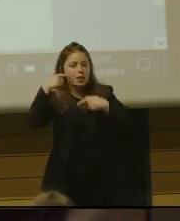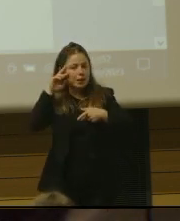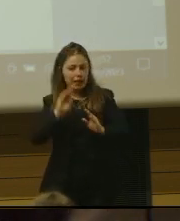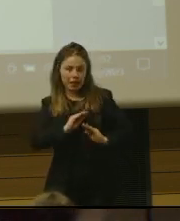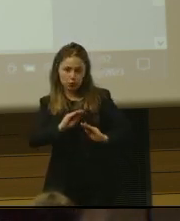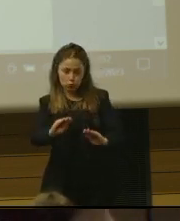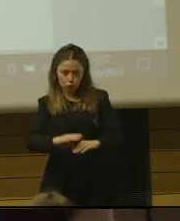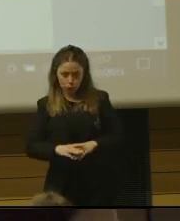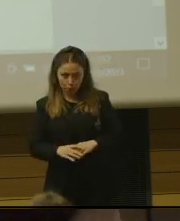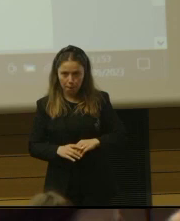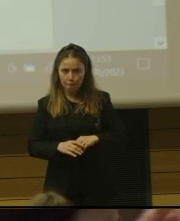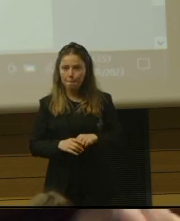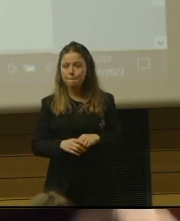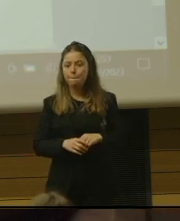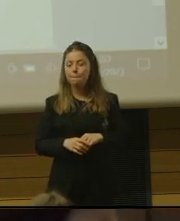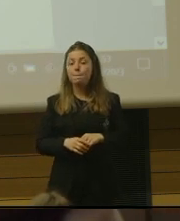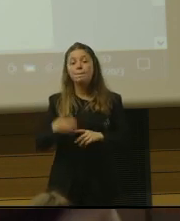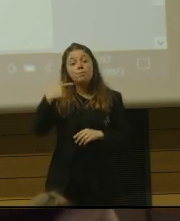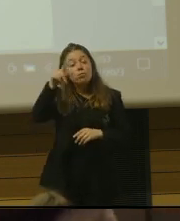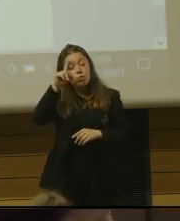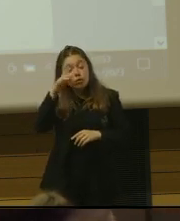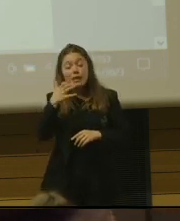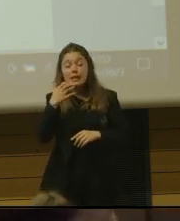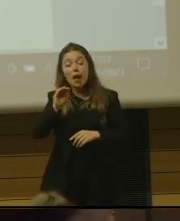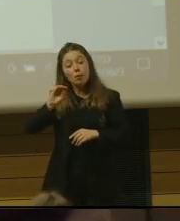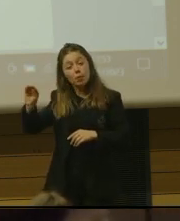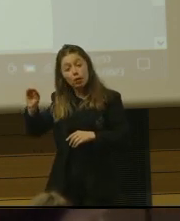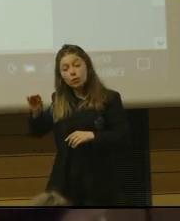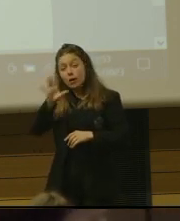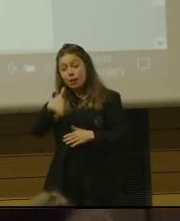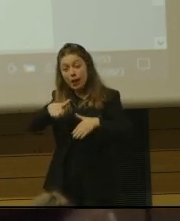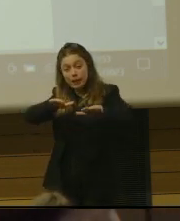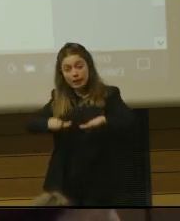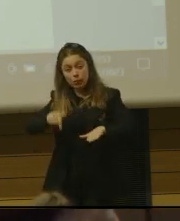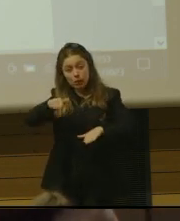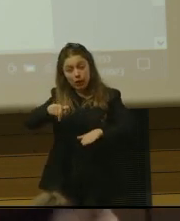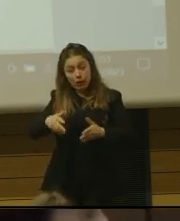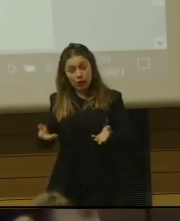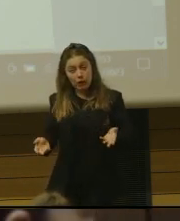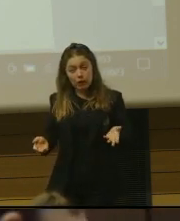experiencia. No sé si tenéis alguna pregunta para los que estamos aquí,